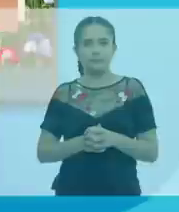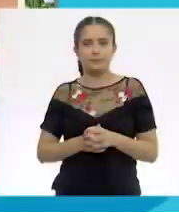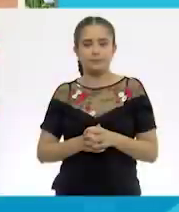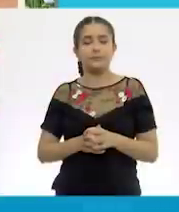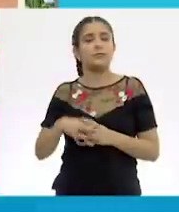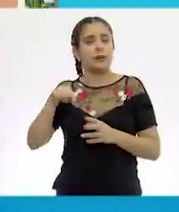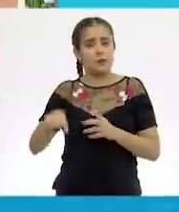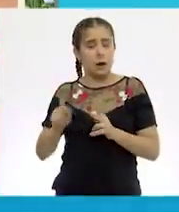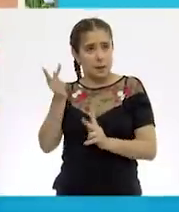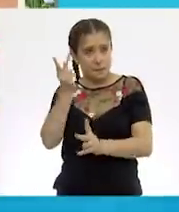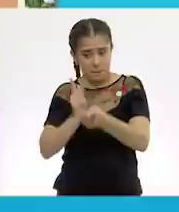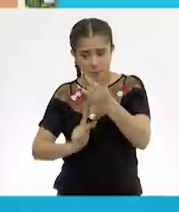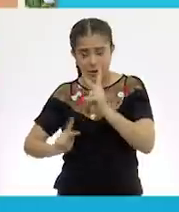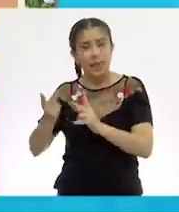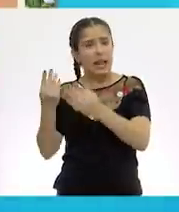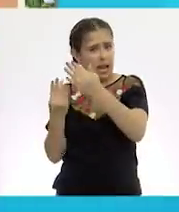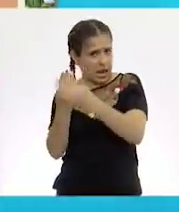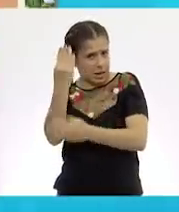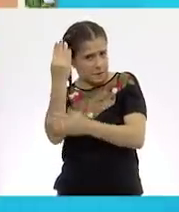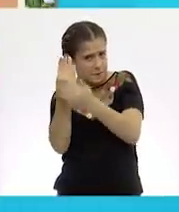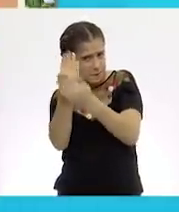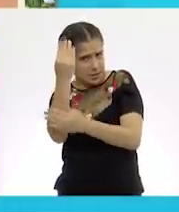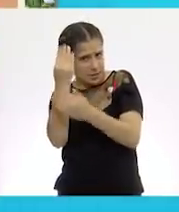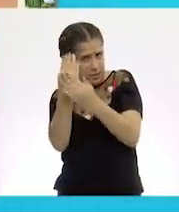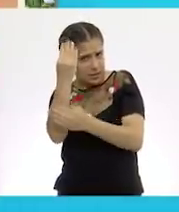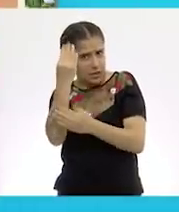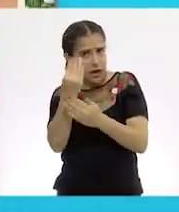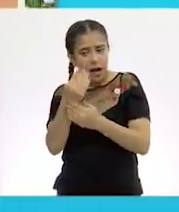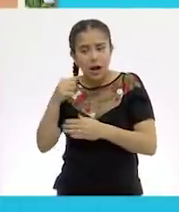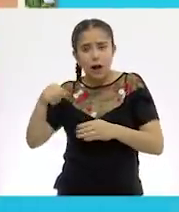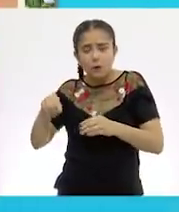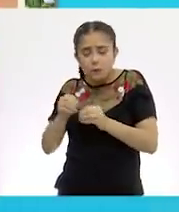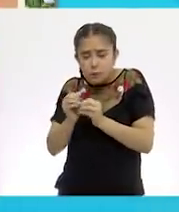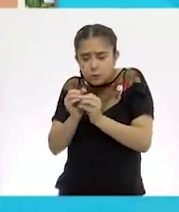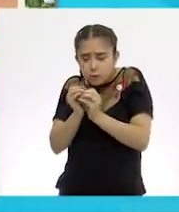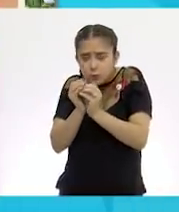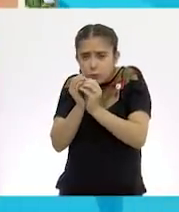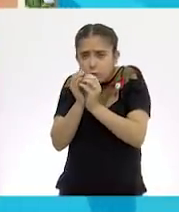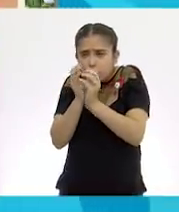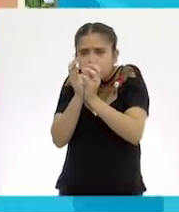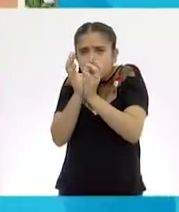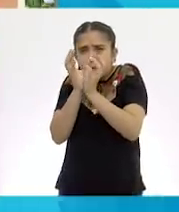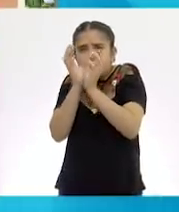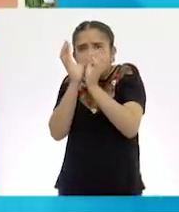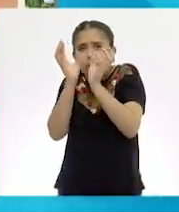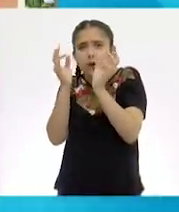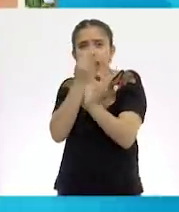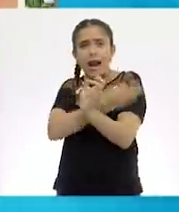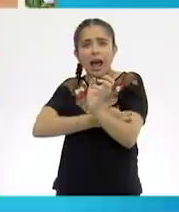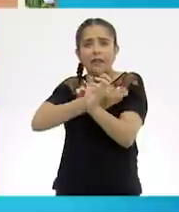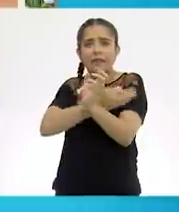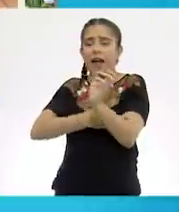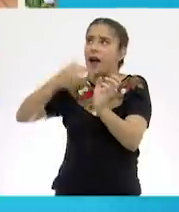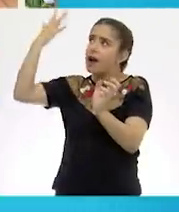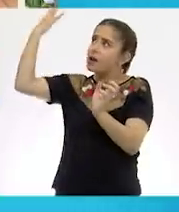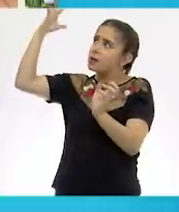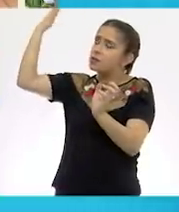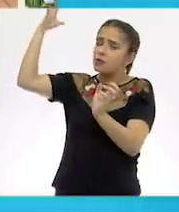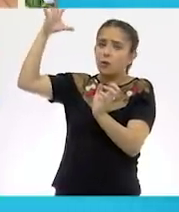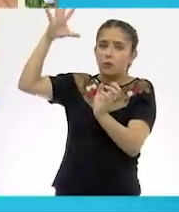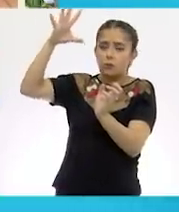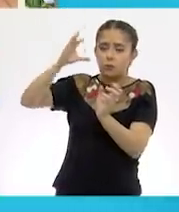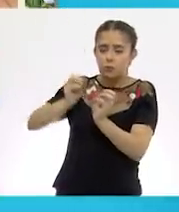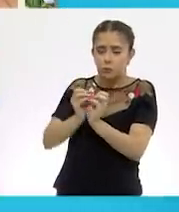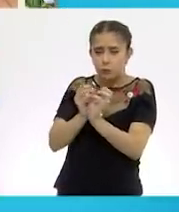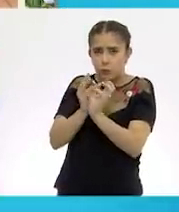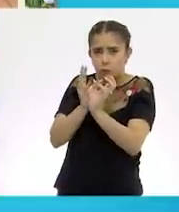Una planta por la mañana se abre por la tarde que sale el sol, podemos echarle agua. Crece